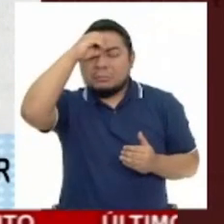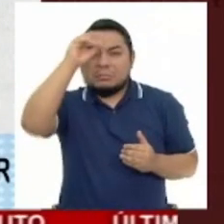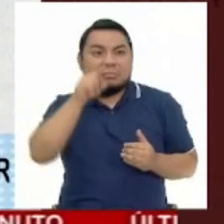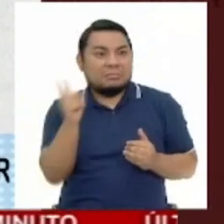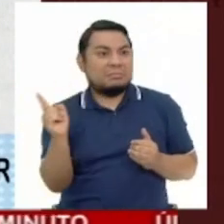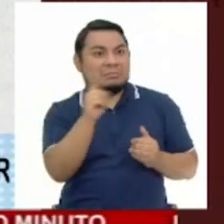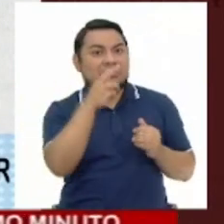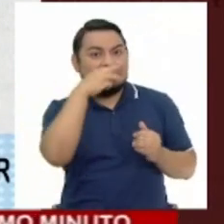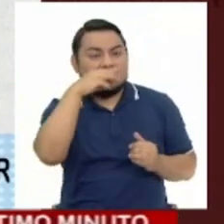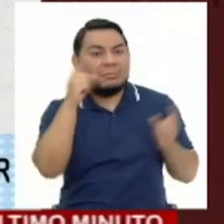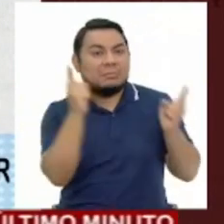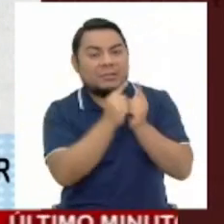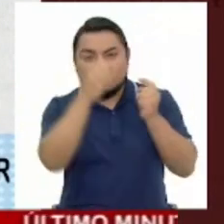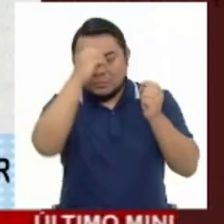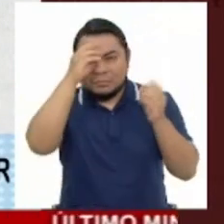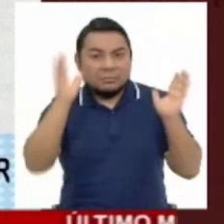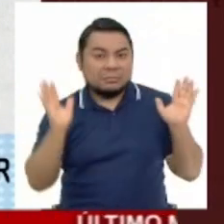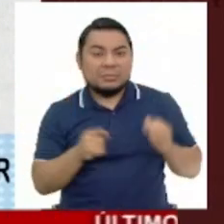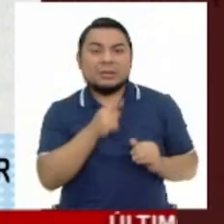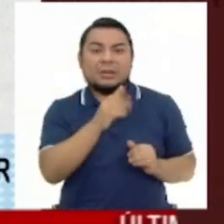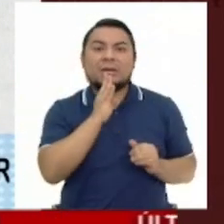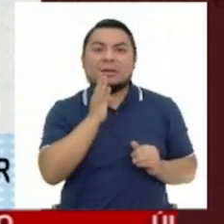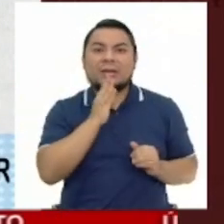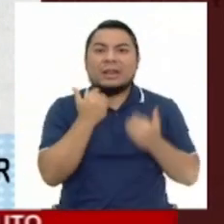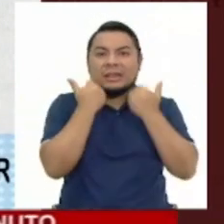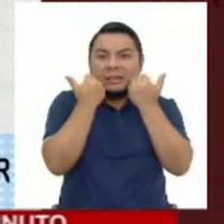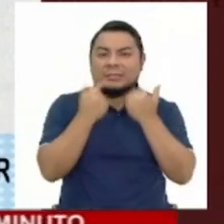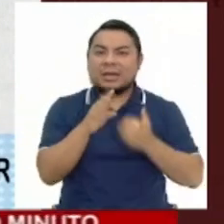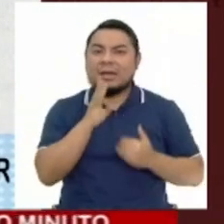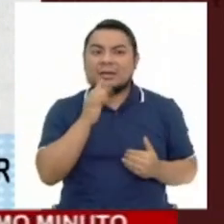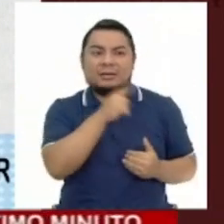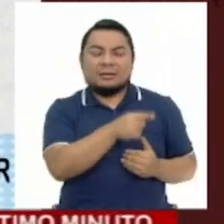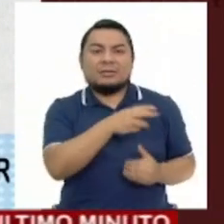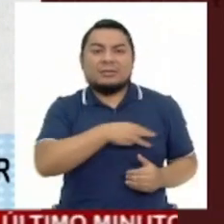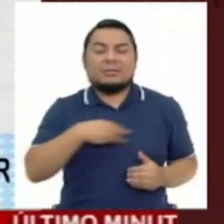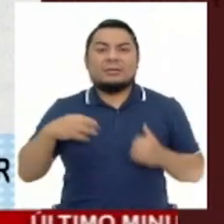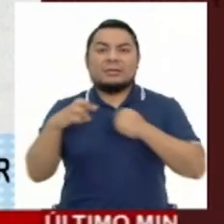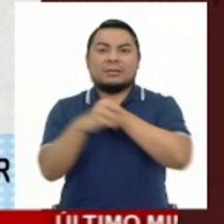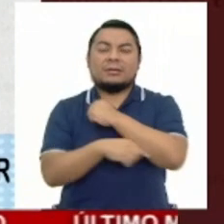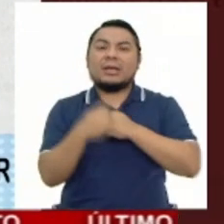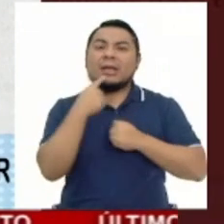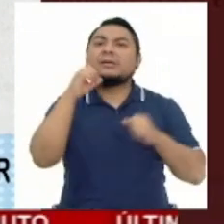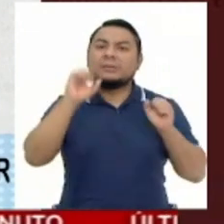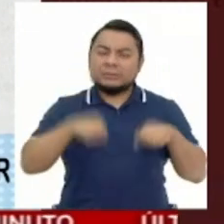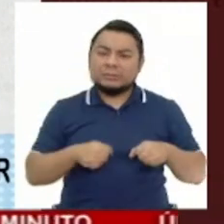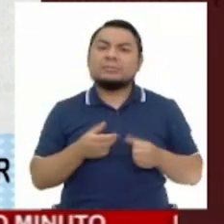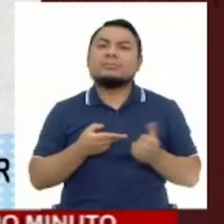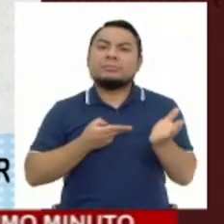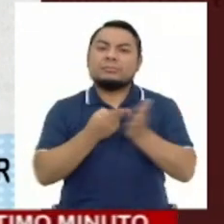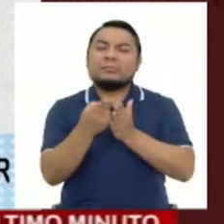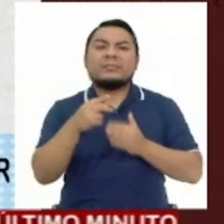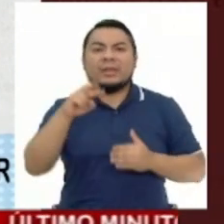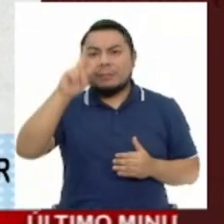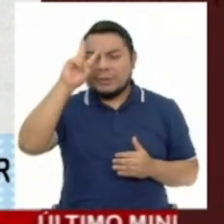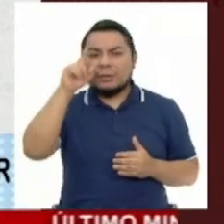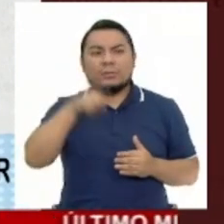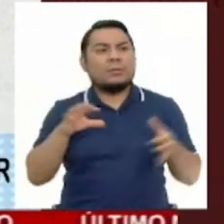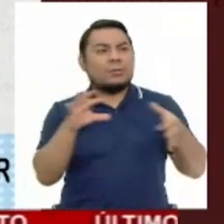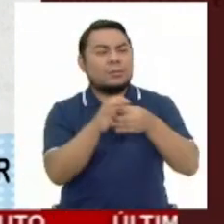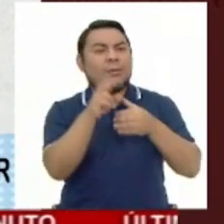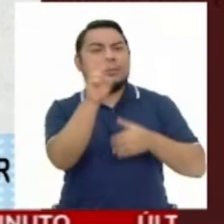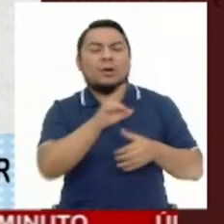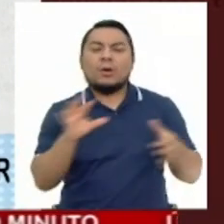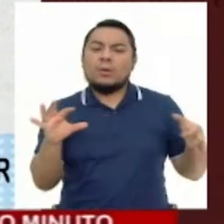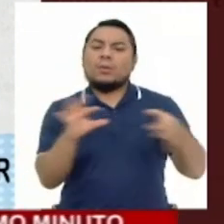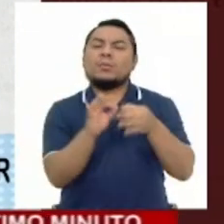asistencia de Nicolás Maduro. Son algunas de las tímidas respuestas del canciller Maurtua en lugar de ratificar la soberanía del Estado peruano y del gobierno del